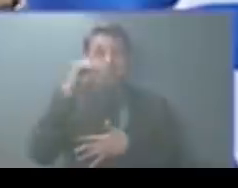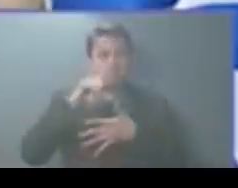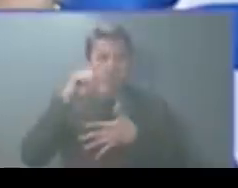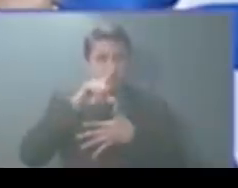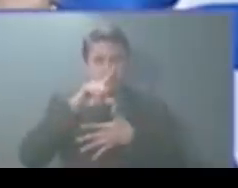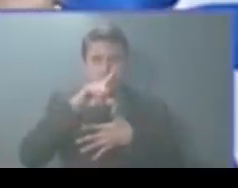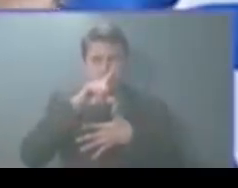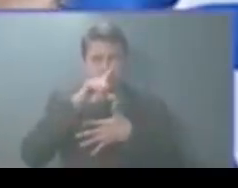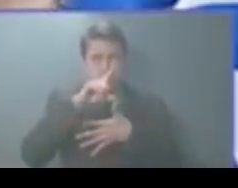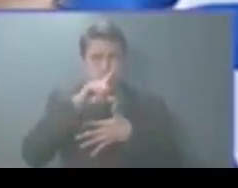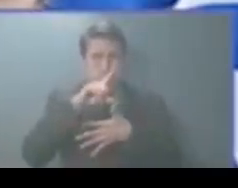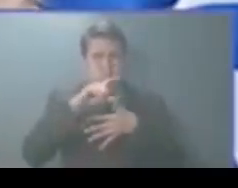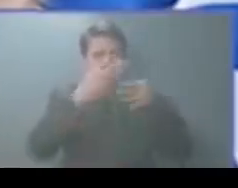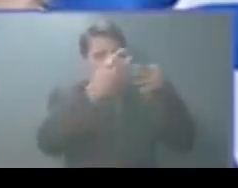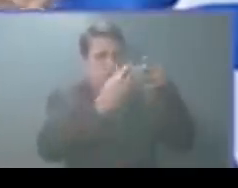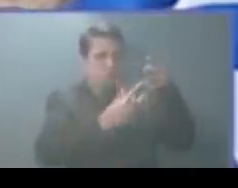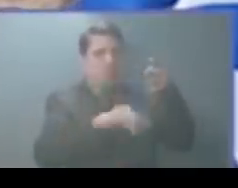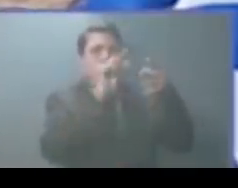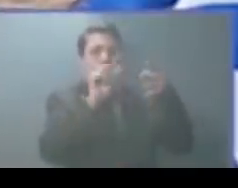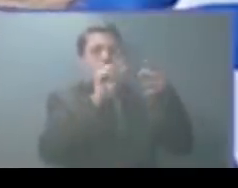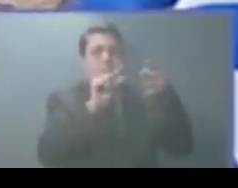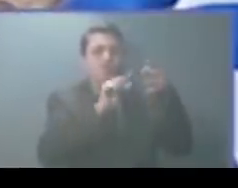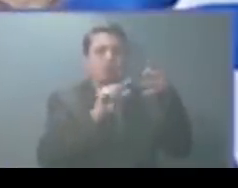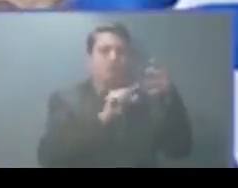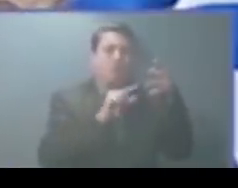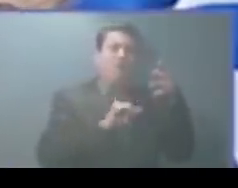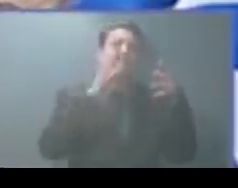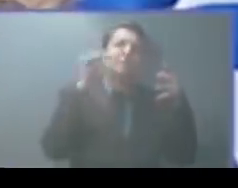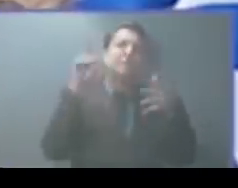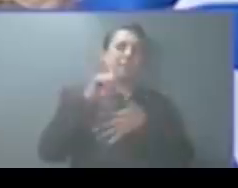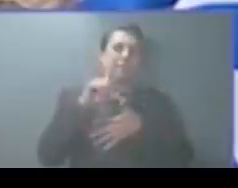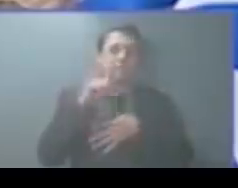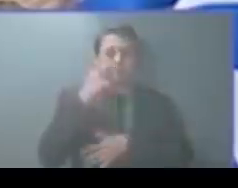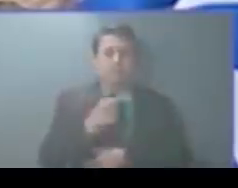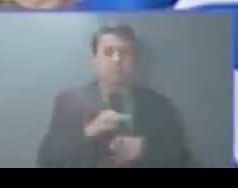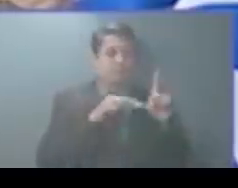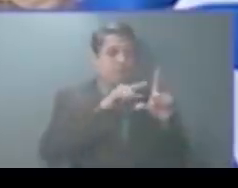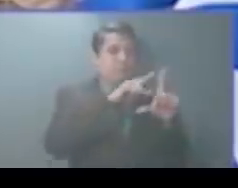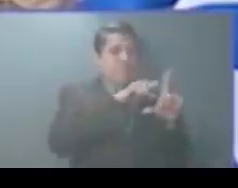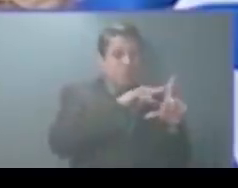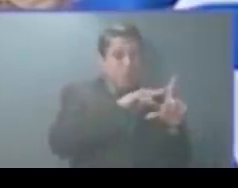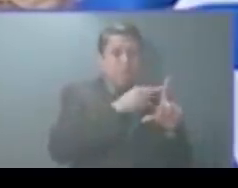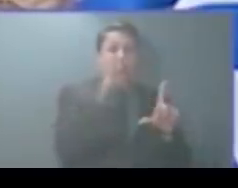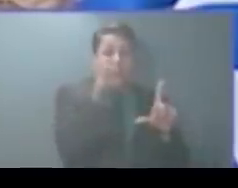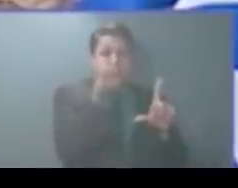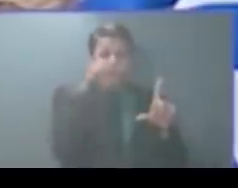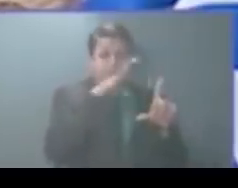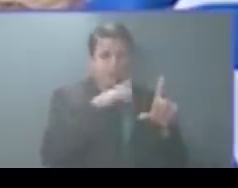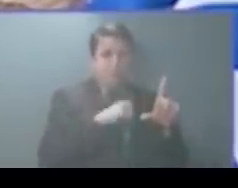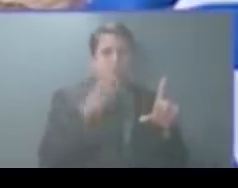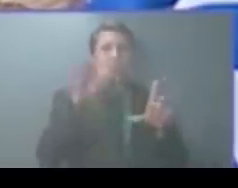grafica el impacto financiero que sufre nuestro